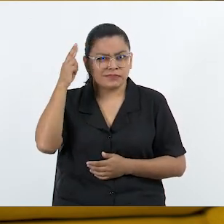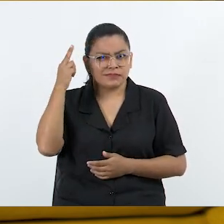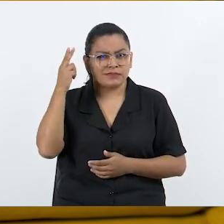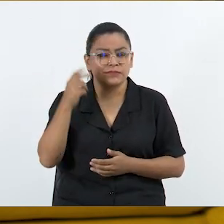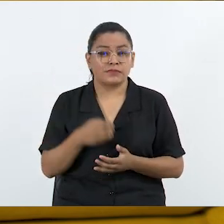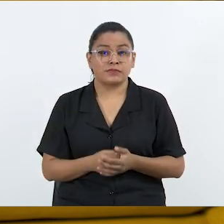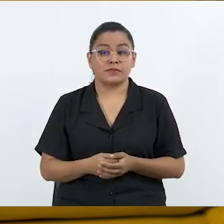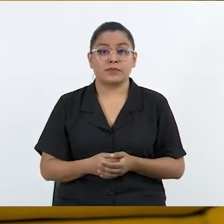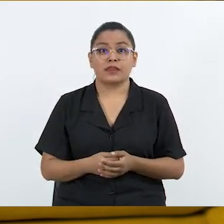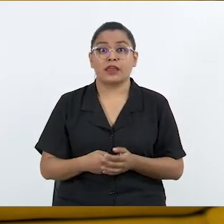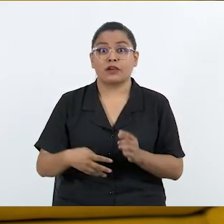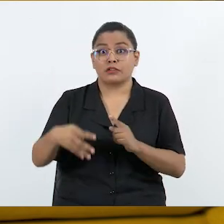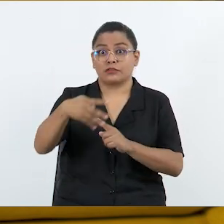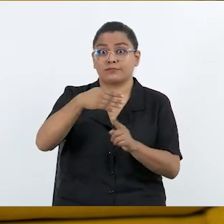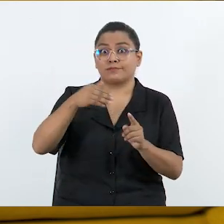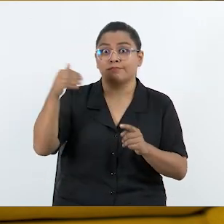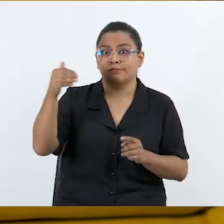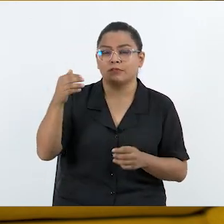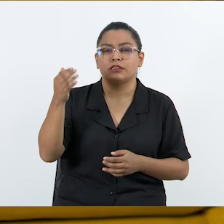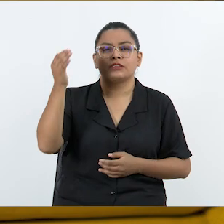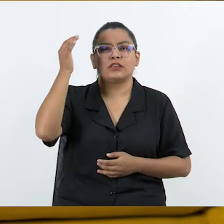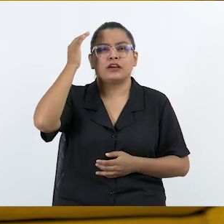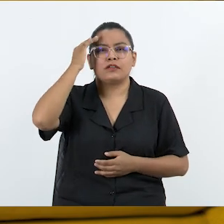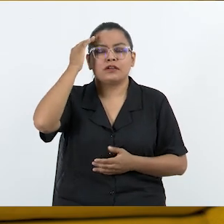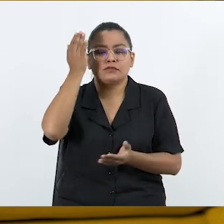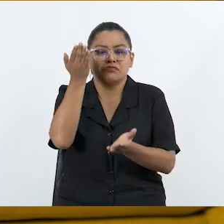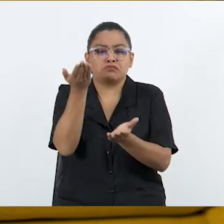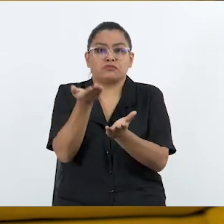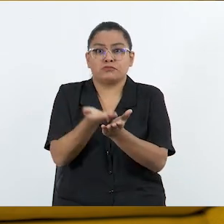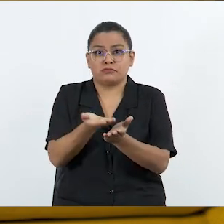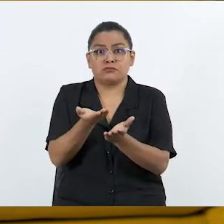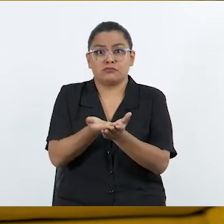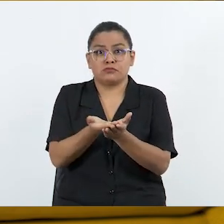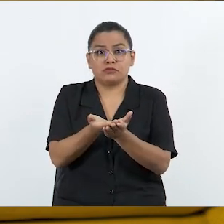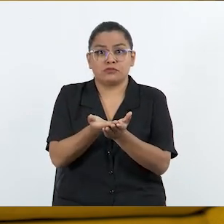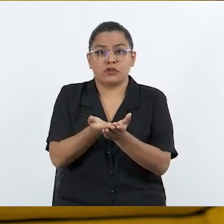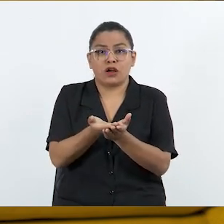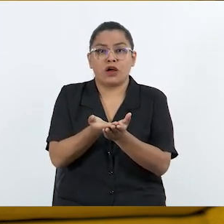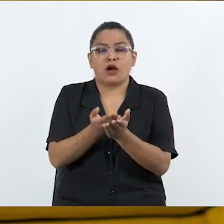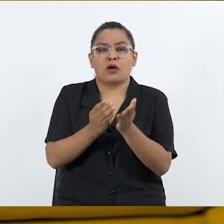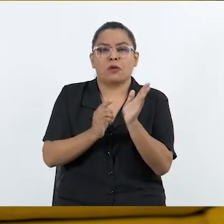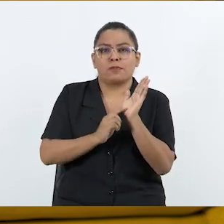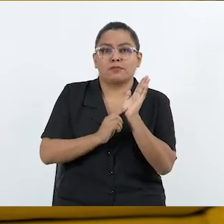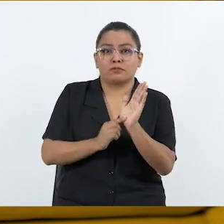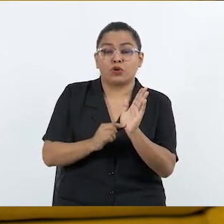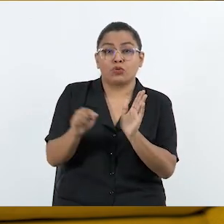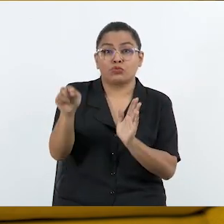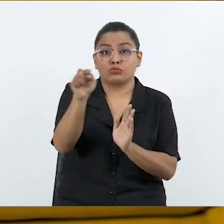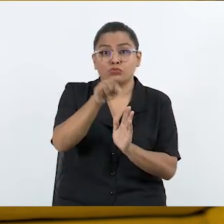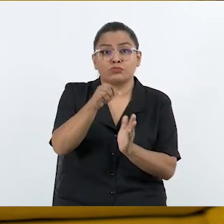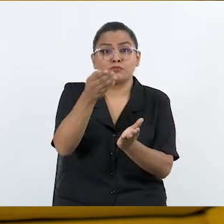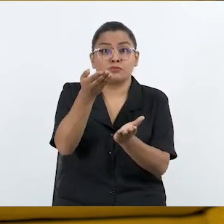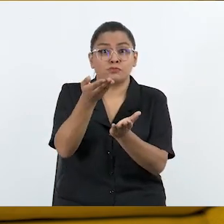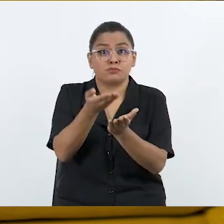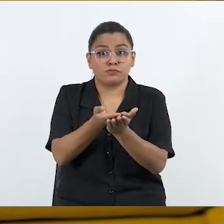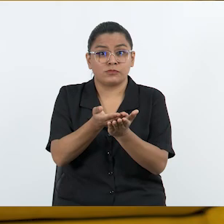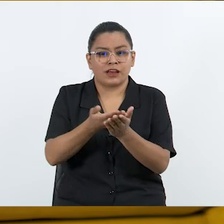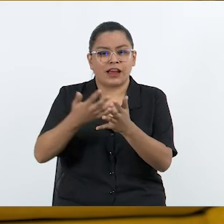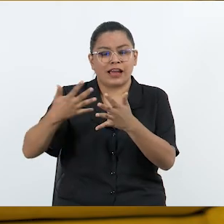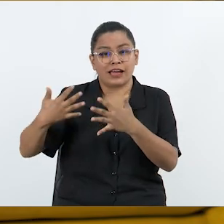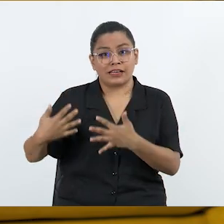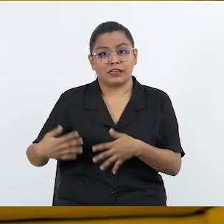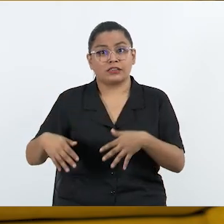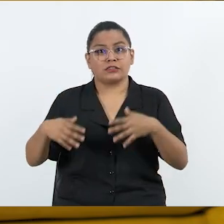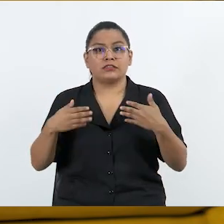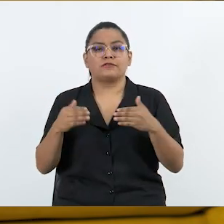y conocer diferentes marcos y propuestas que sirvan de referencia cuando ustedes propongan diseñar actividades